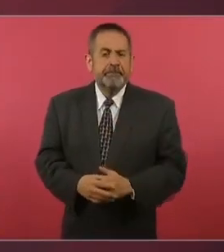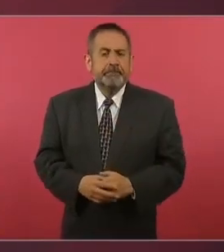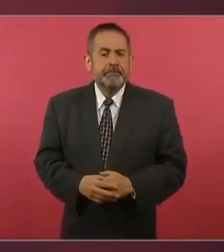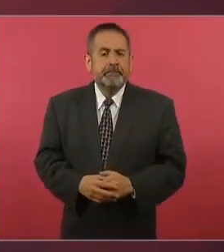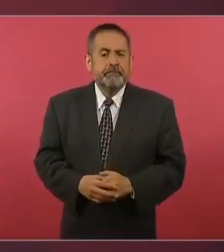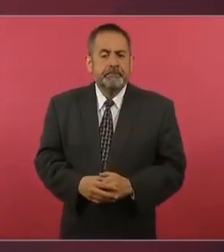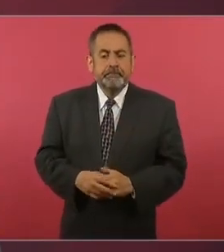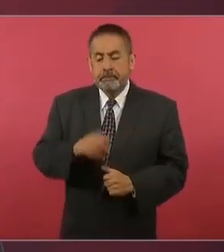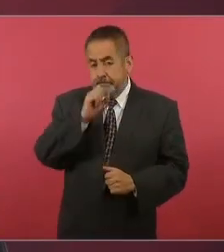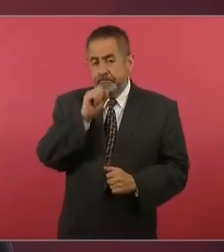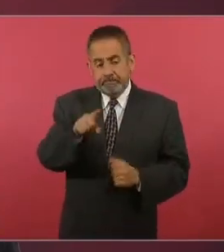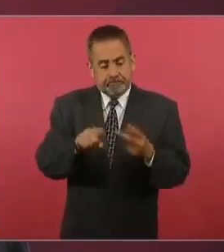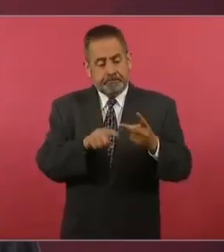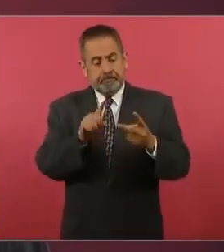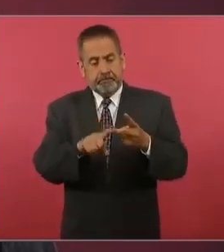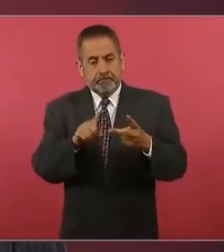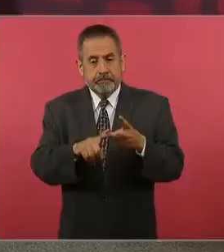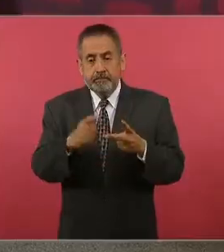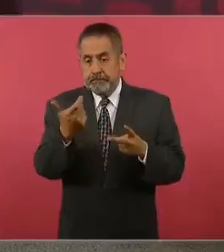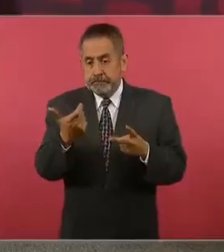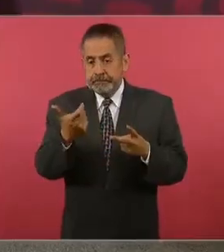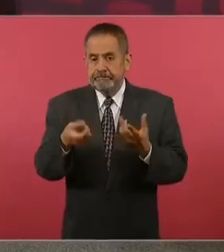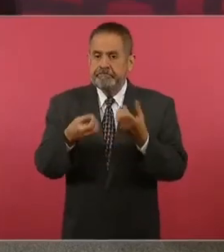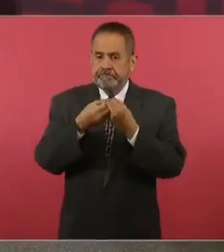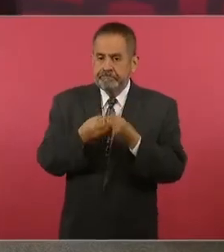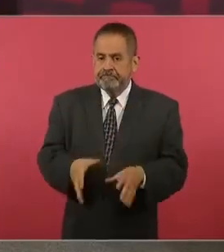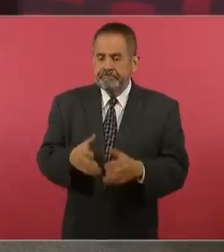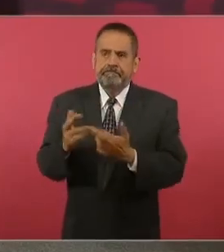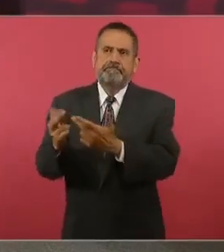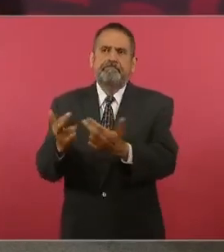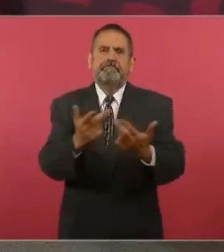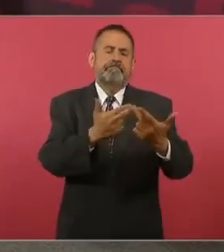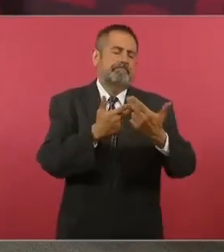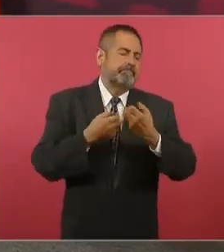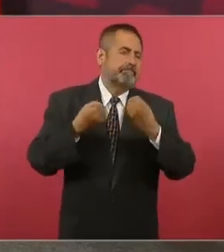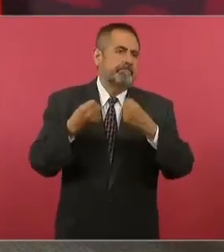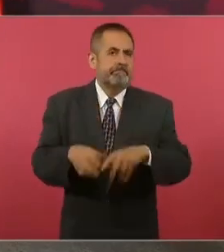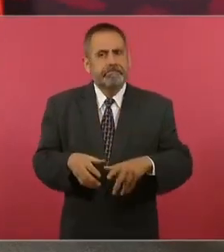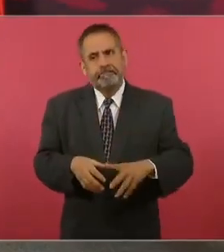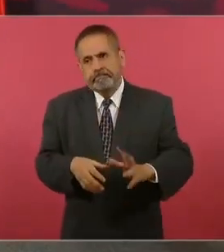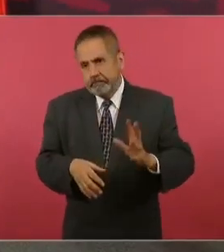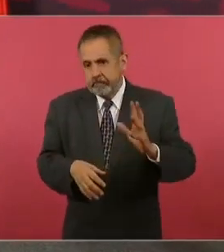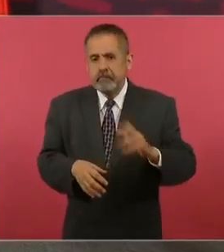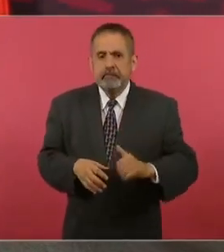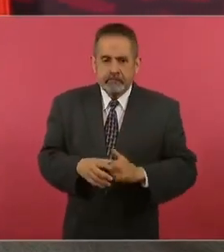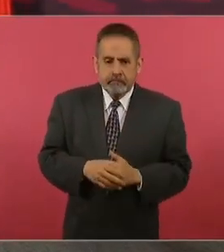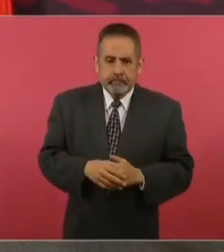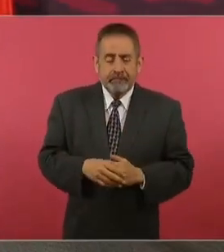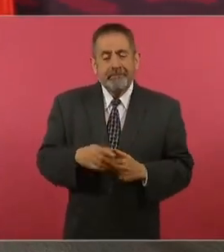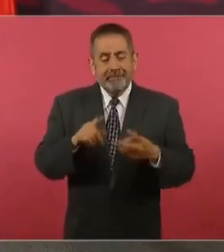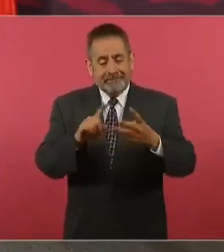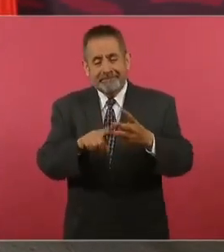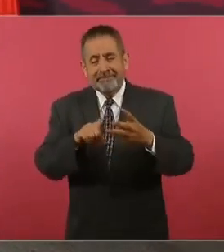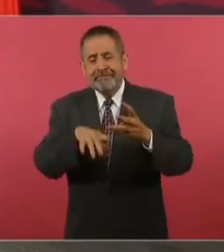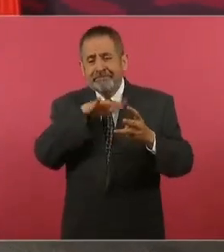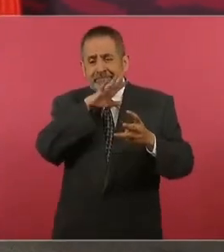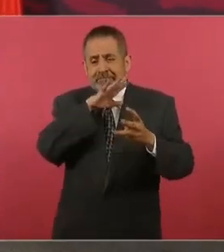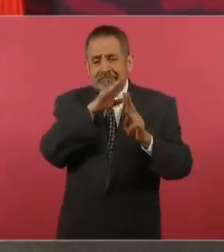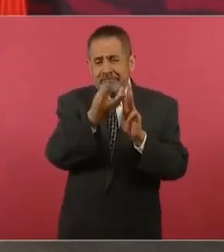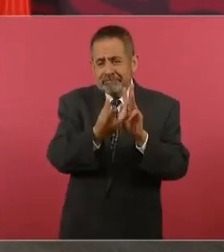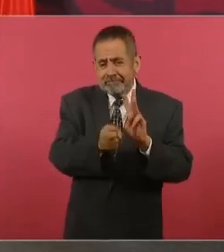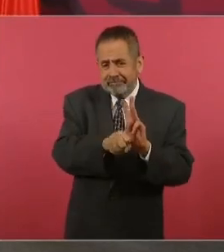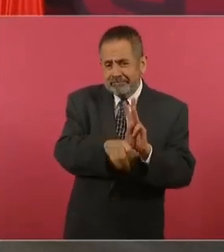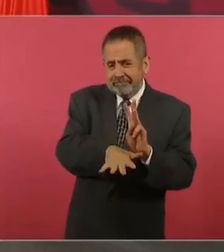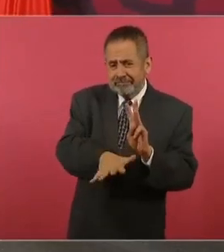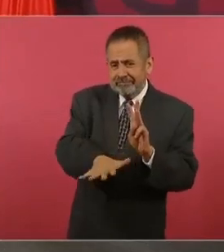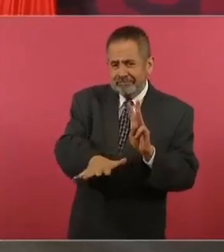También hay pérdidas económicas y también contaminación,